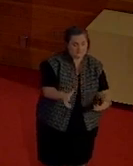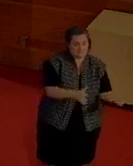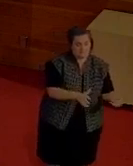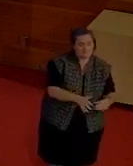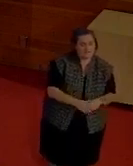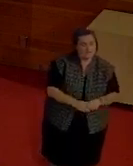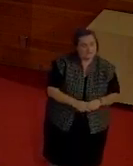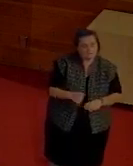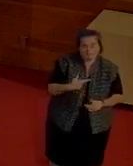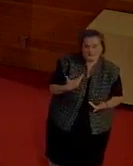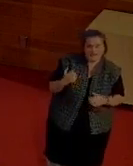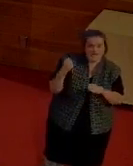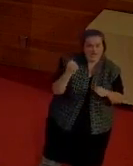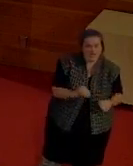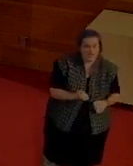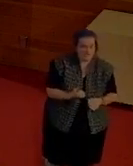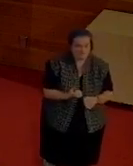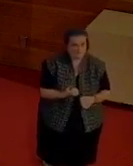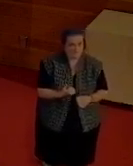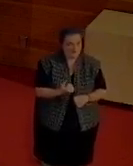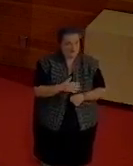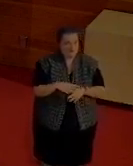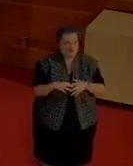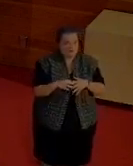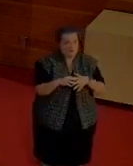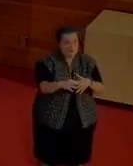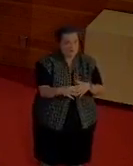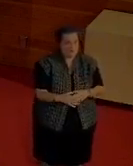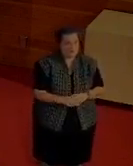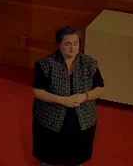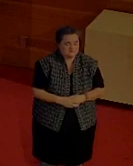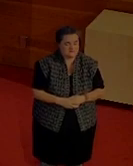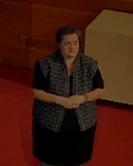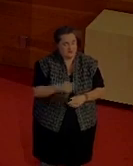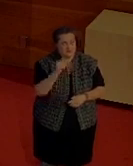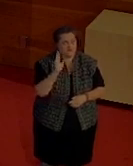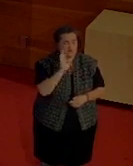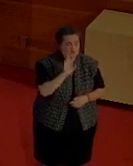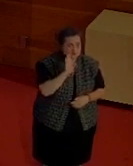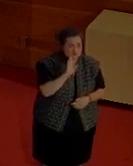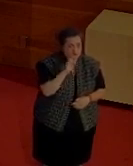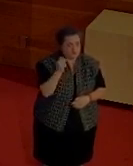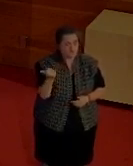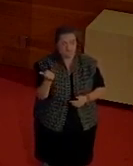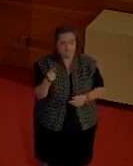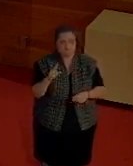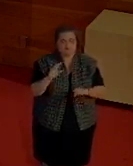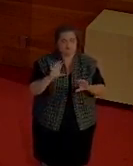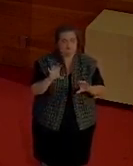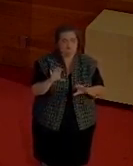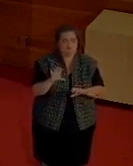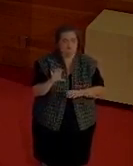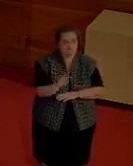entendiéndonos con impresentables y nos olvidamos de que son corruptos nos olvidamos de que machacan a su gente nos olvidamos de que no